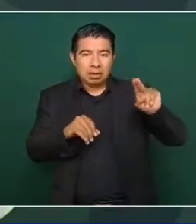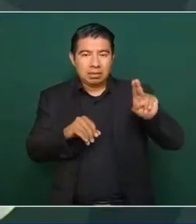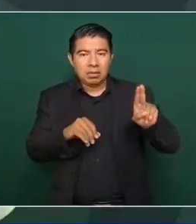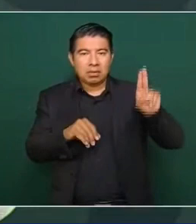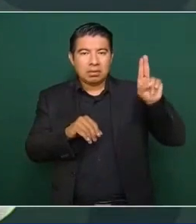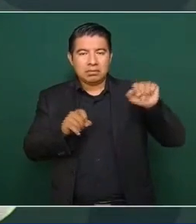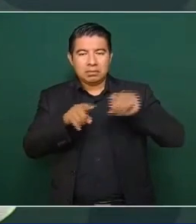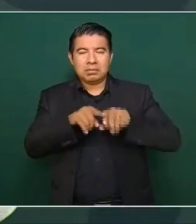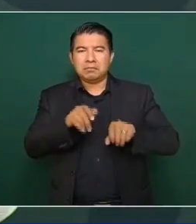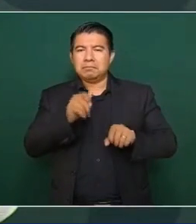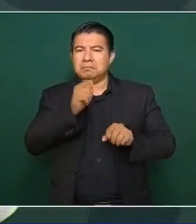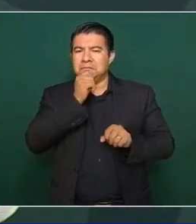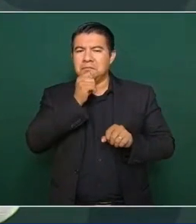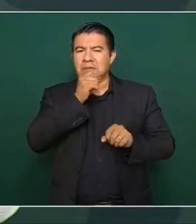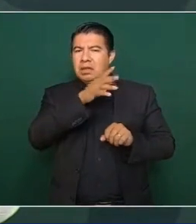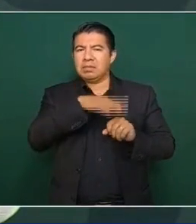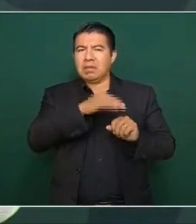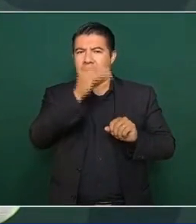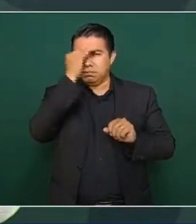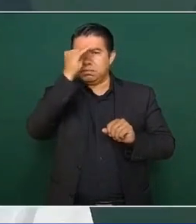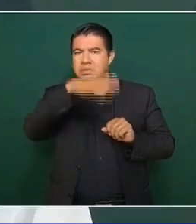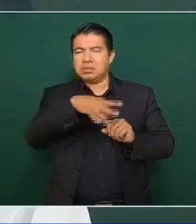norte,